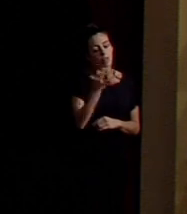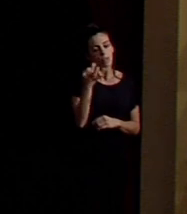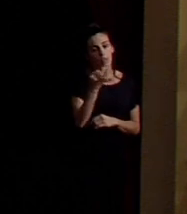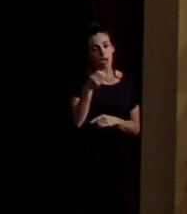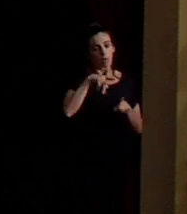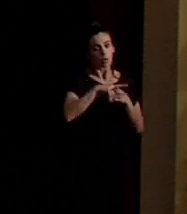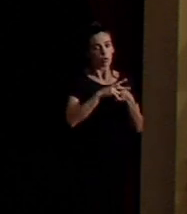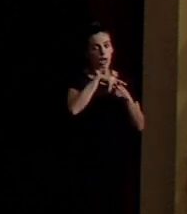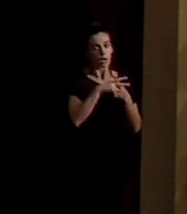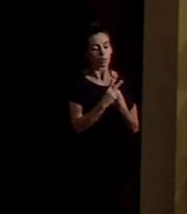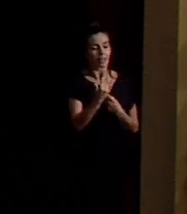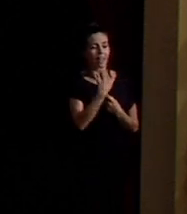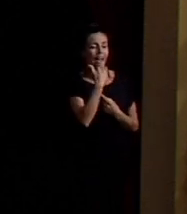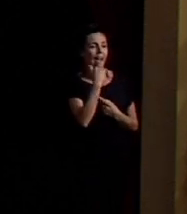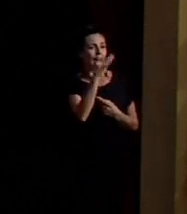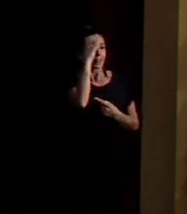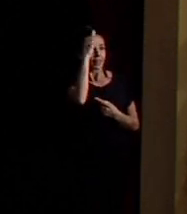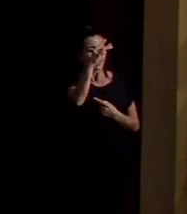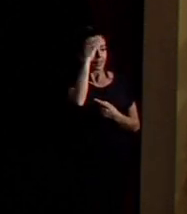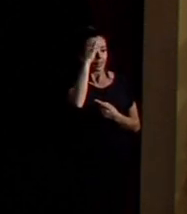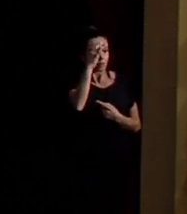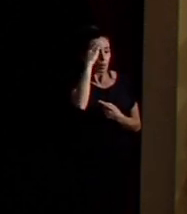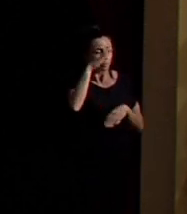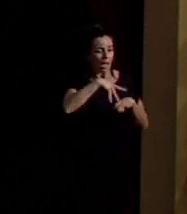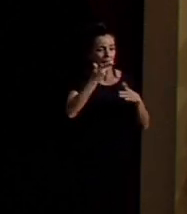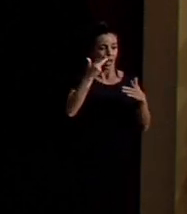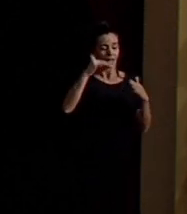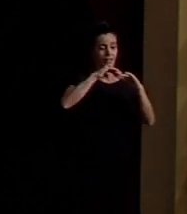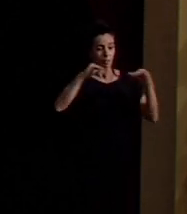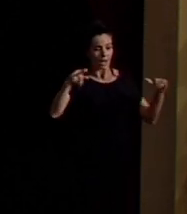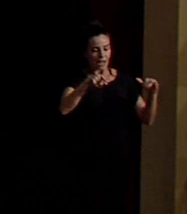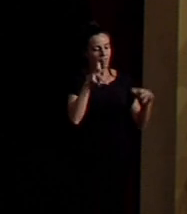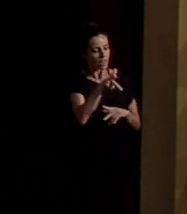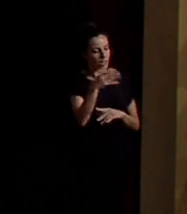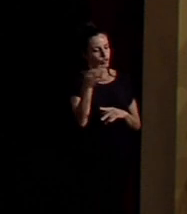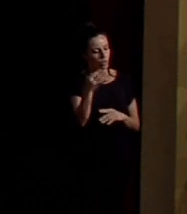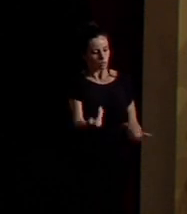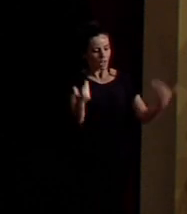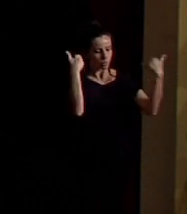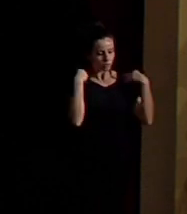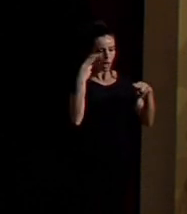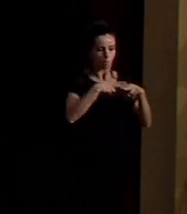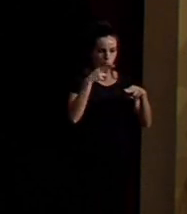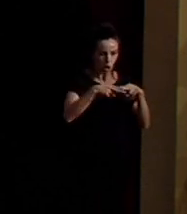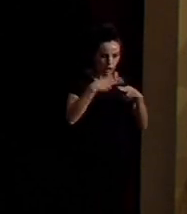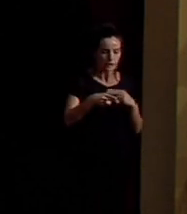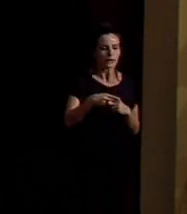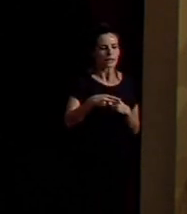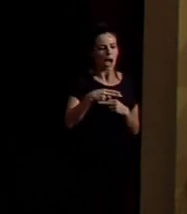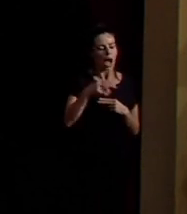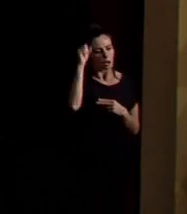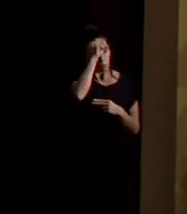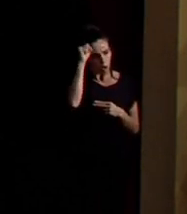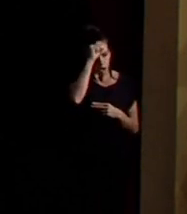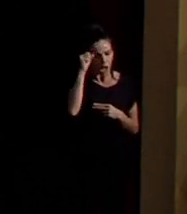una utopía emancipadora. Es decir, yo creo que el derecho tiene que tener una carga política y una carga ética incluso que